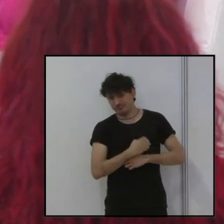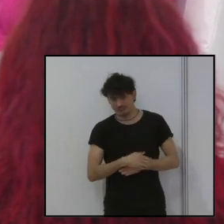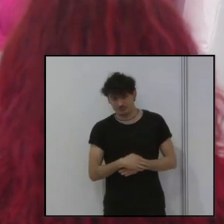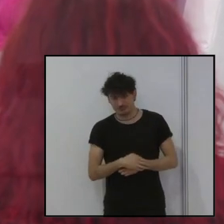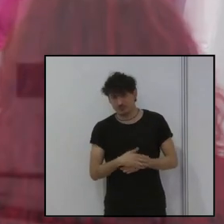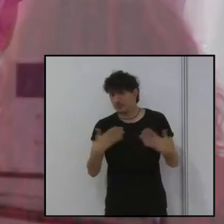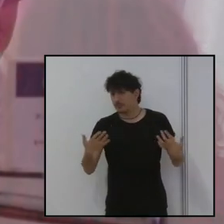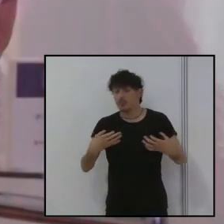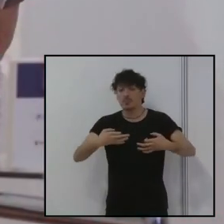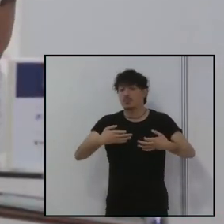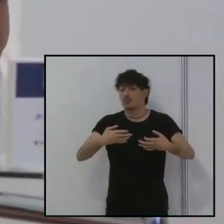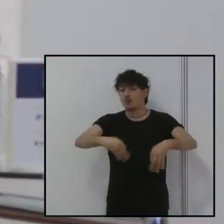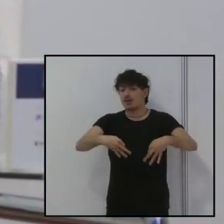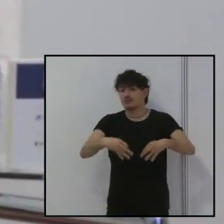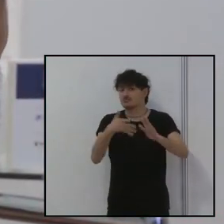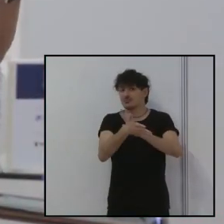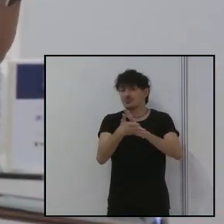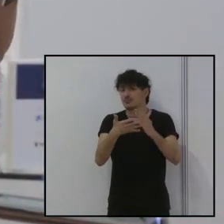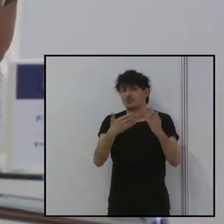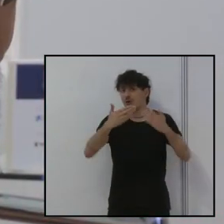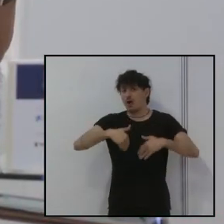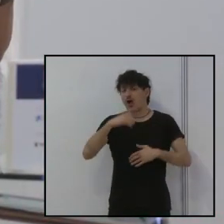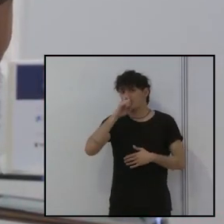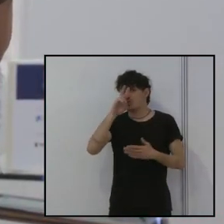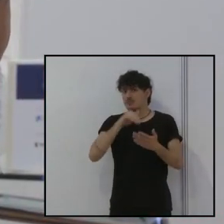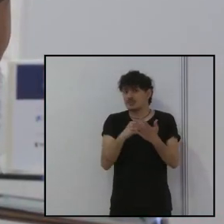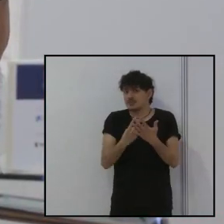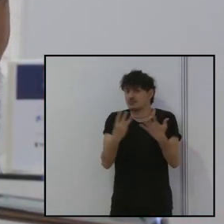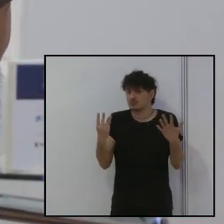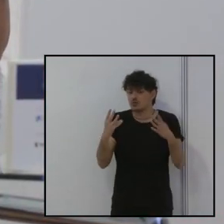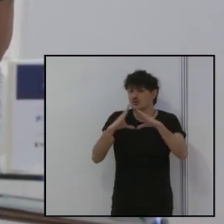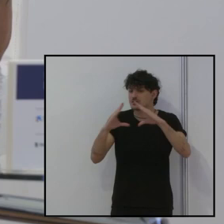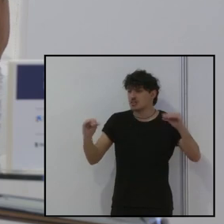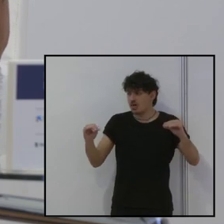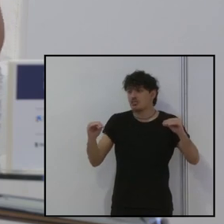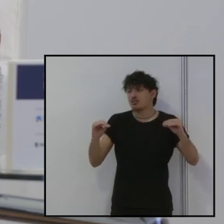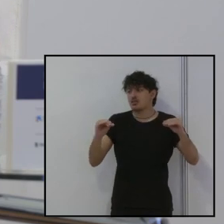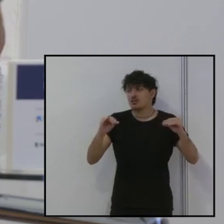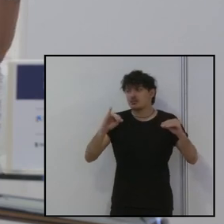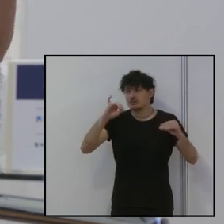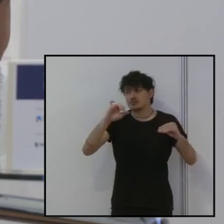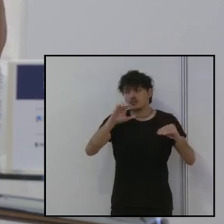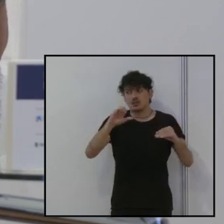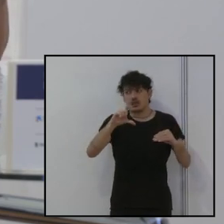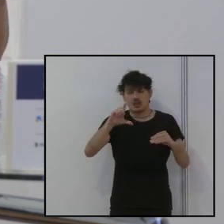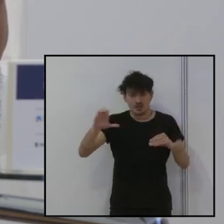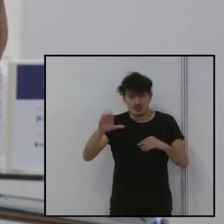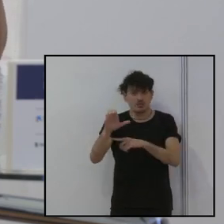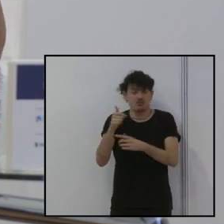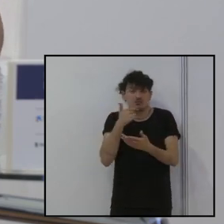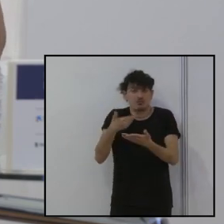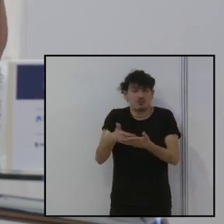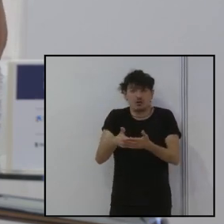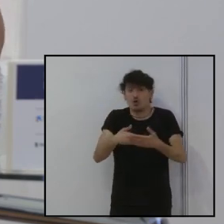La normalidad es que no existe. En 2018 en la Universidad de Yale hicieron un estudio que demostraba al final que la normalidad no